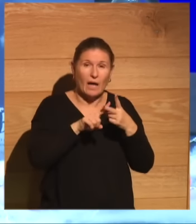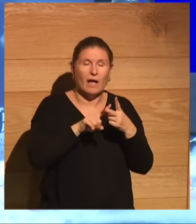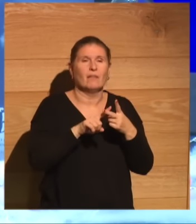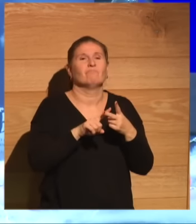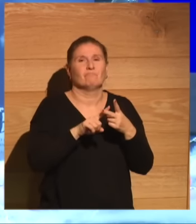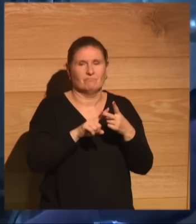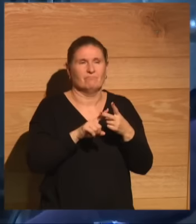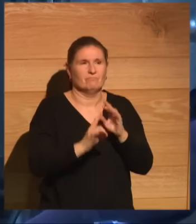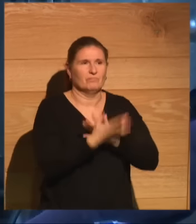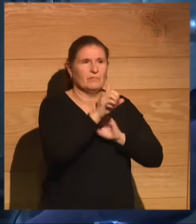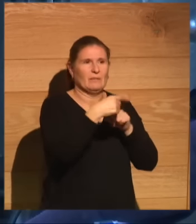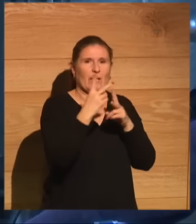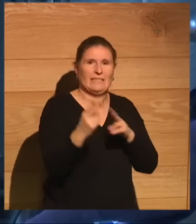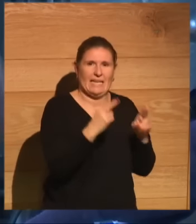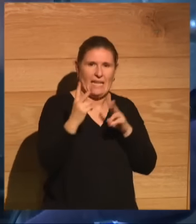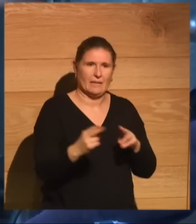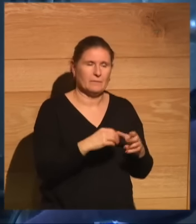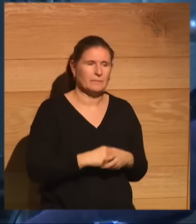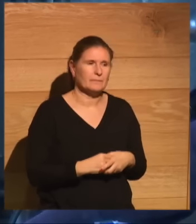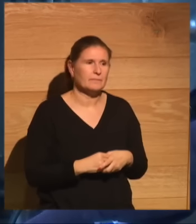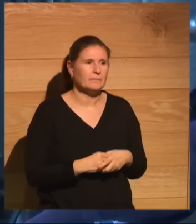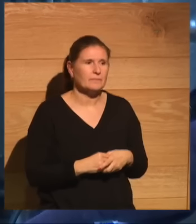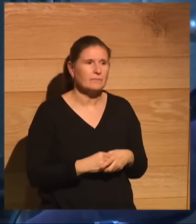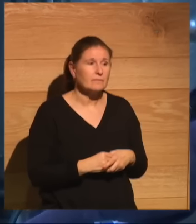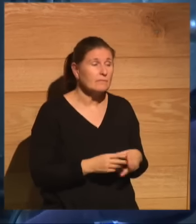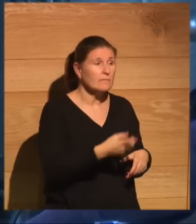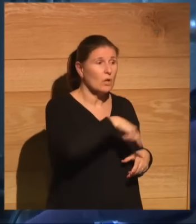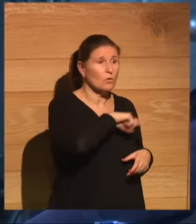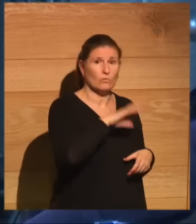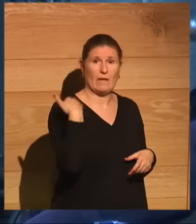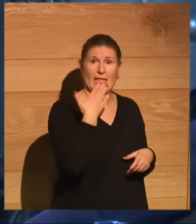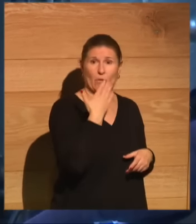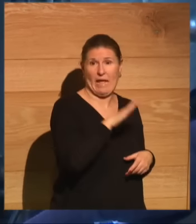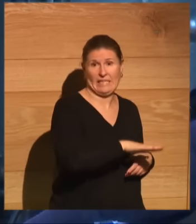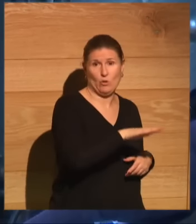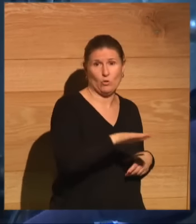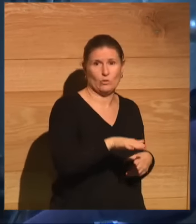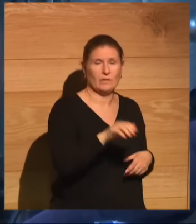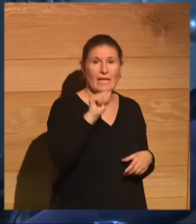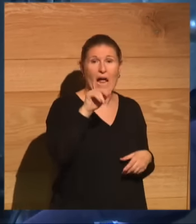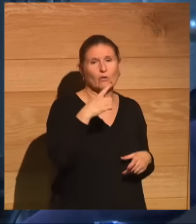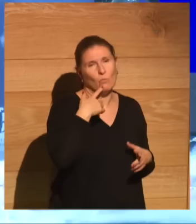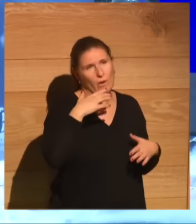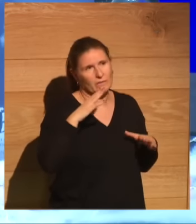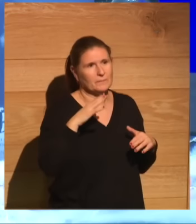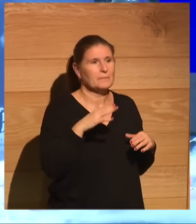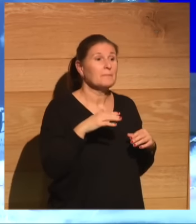hacer esa joya, ¿no? Y nosotros, bueno, te iba a decir, éramos niños, Arturo. Yo era un